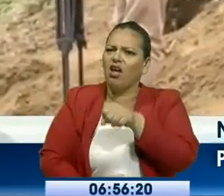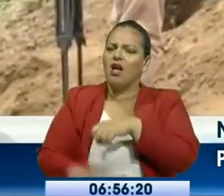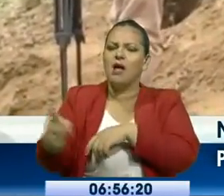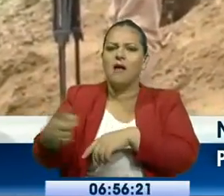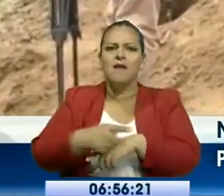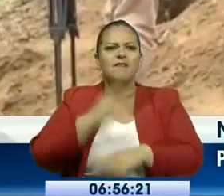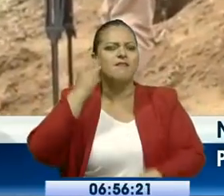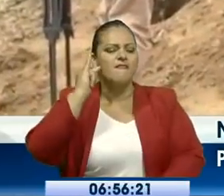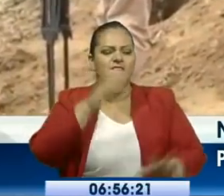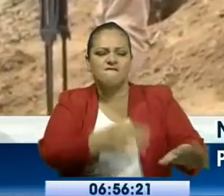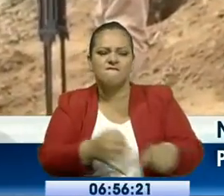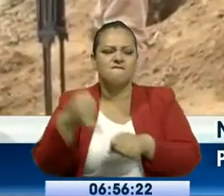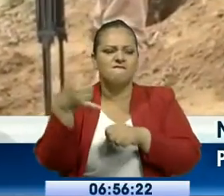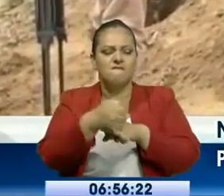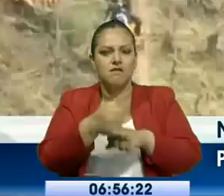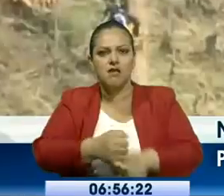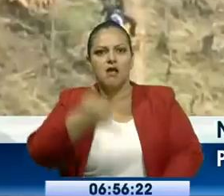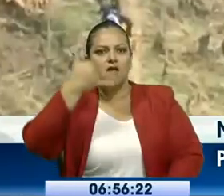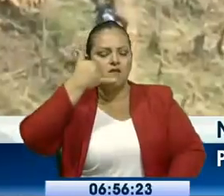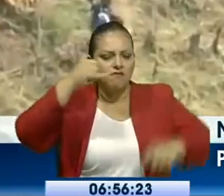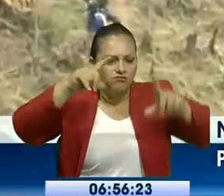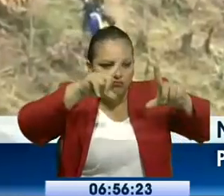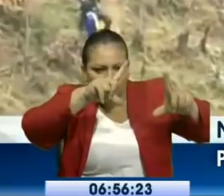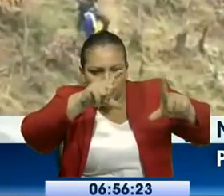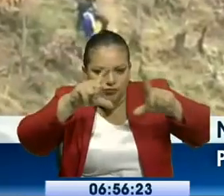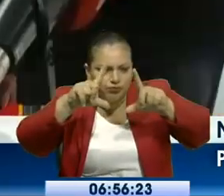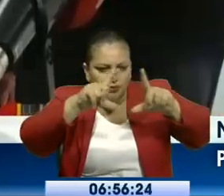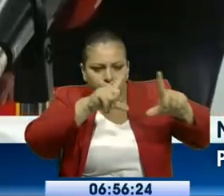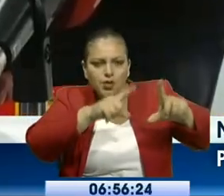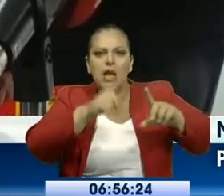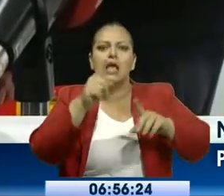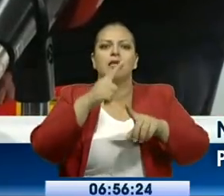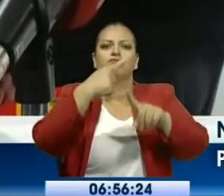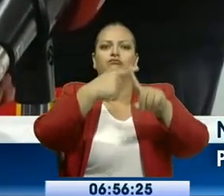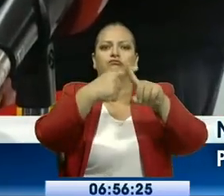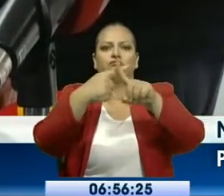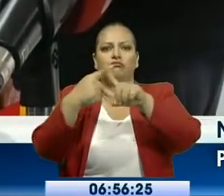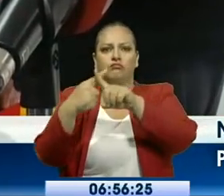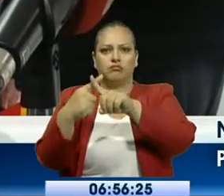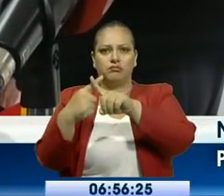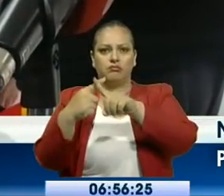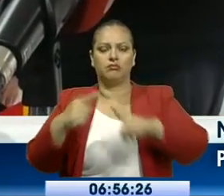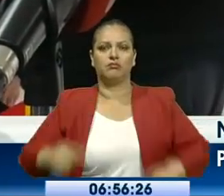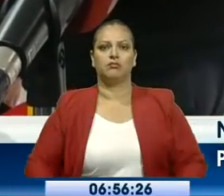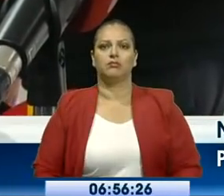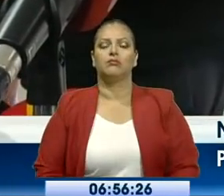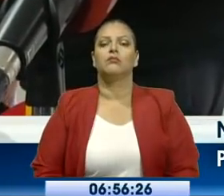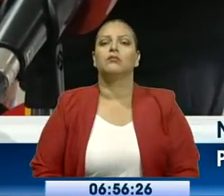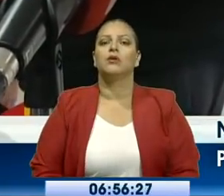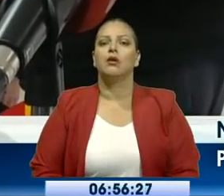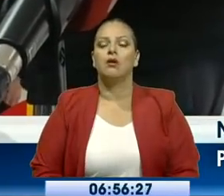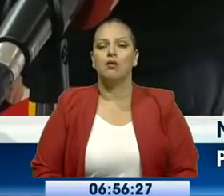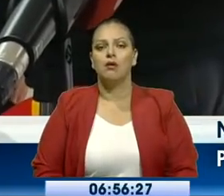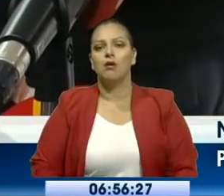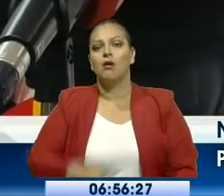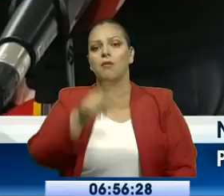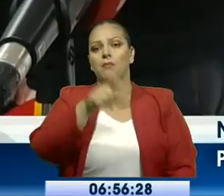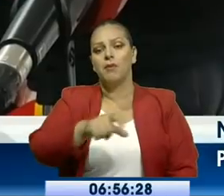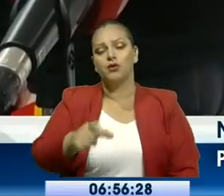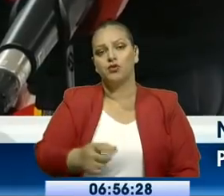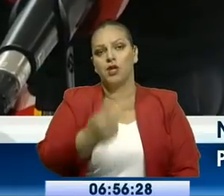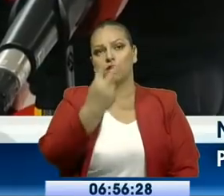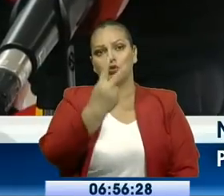detenidas existían imágenes de María del Cisne. Existieron dos personas que mencionaron haber visto